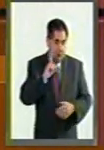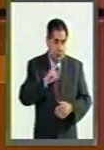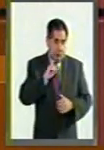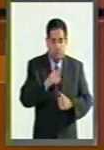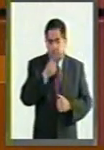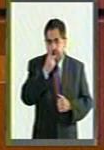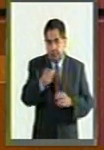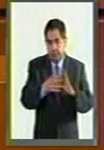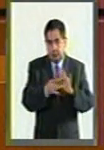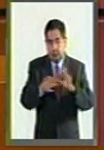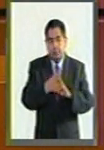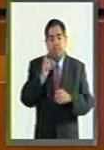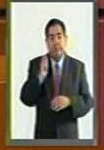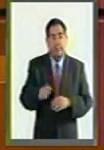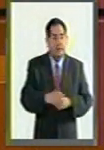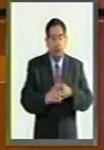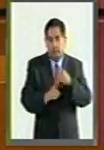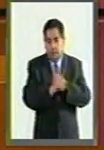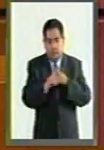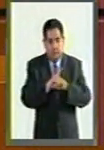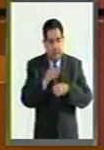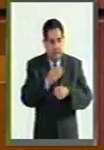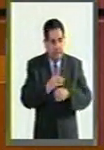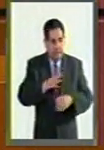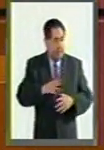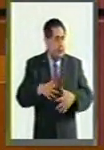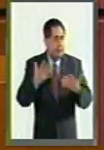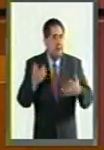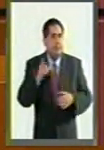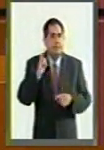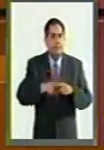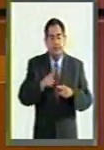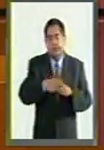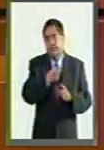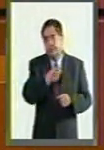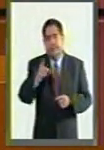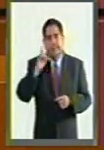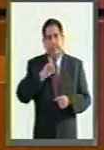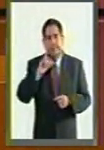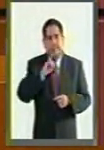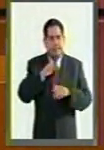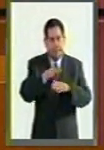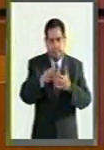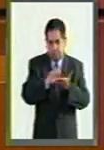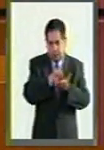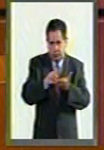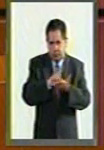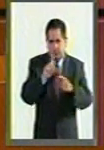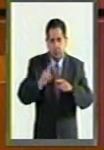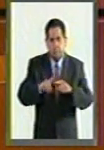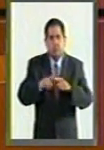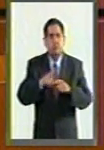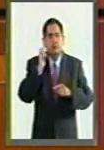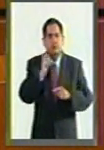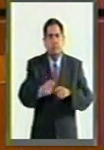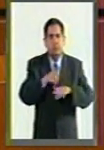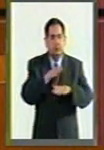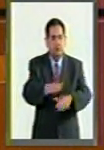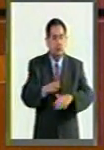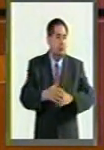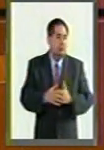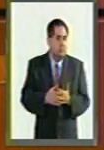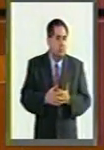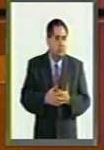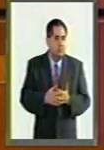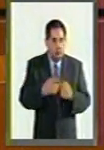remarcó que el problema que se enfrenta por parte de las mujeres en el mercado de las drogas tiene que ver